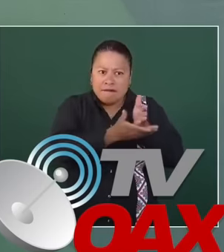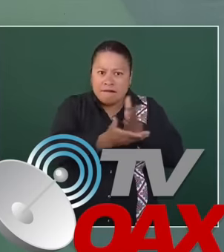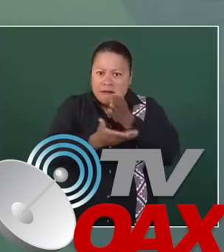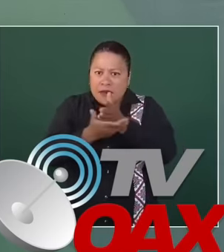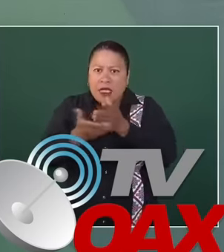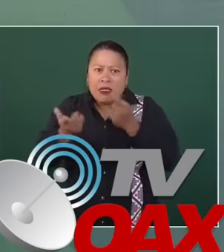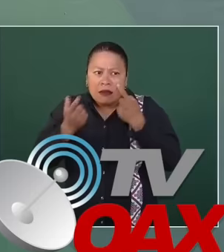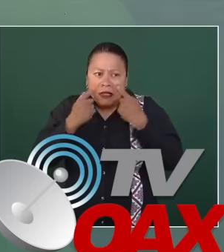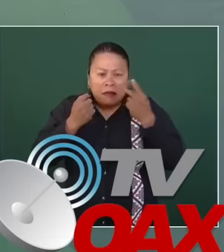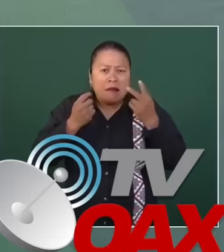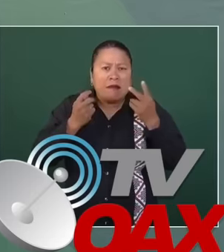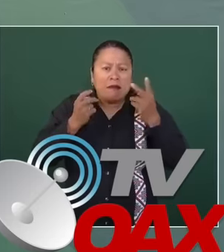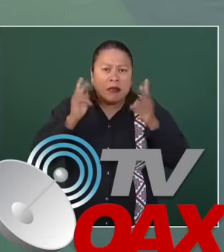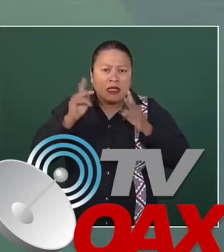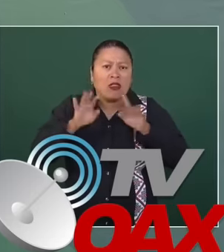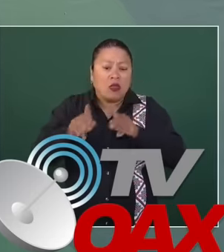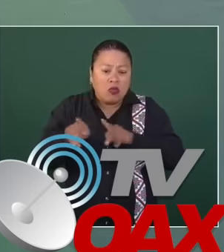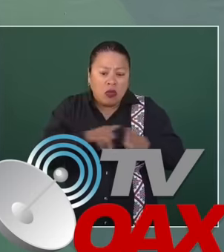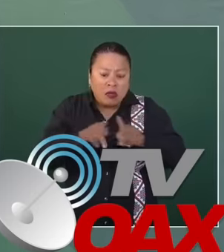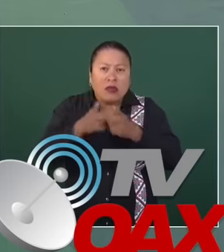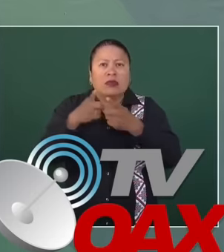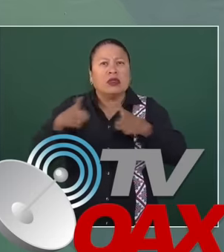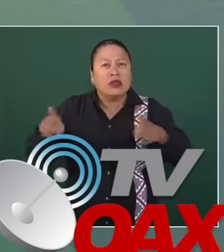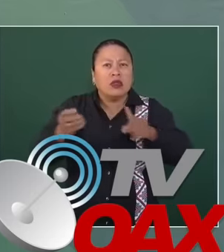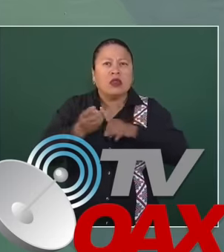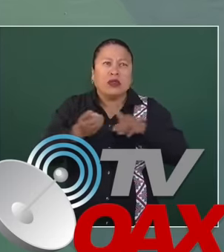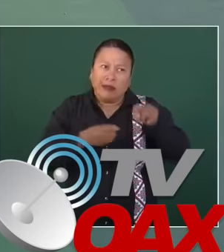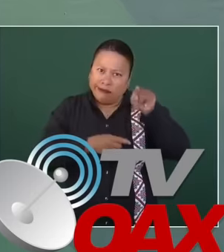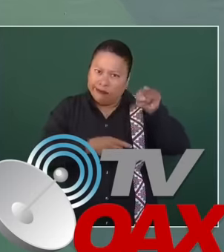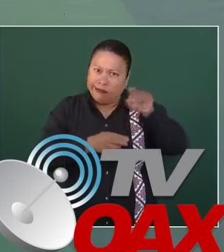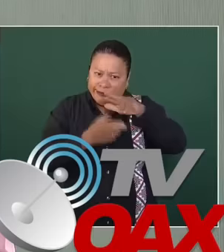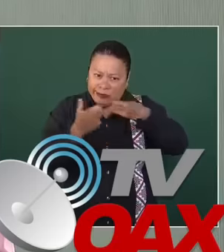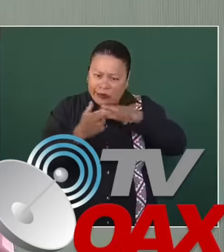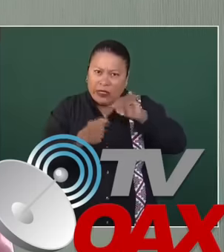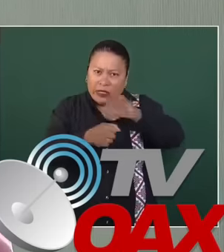los polos de desarrollo en todo el